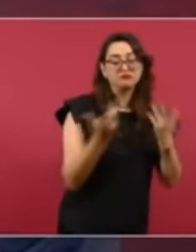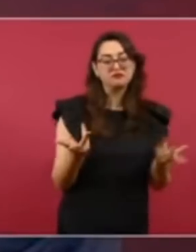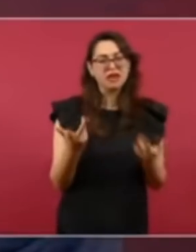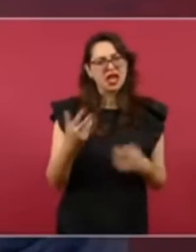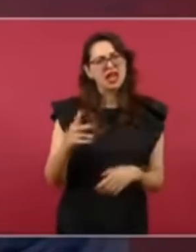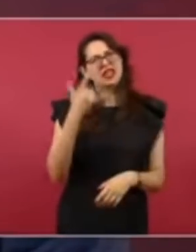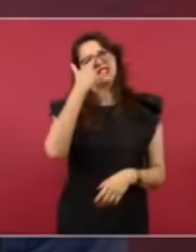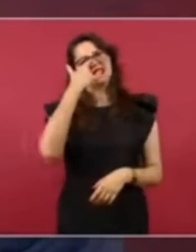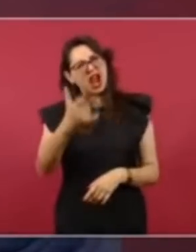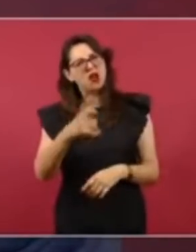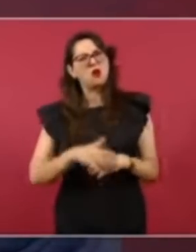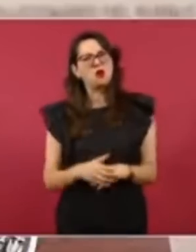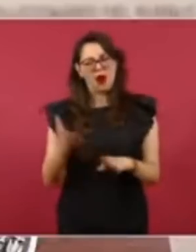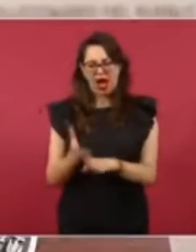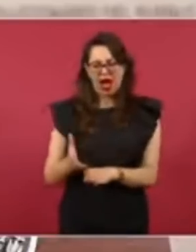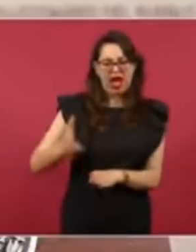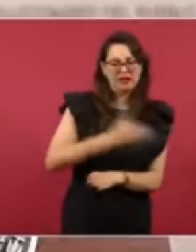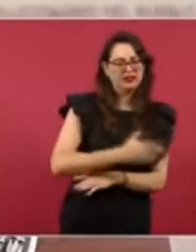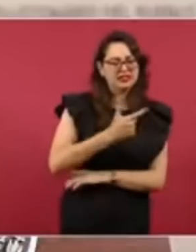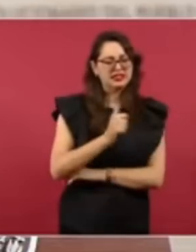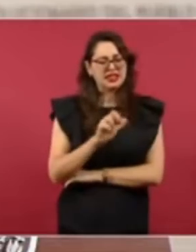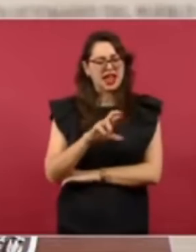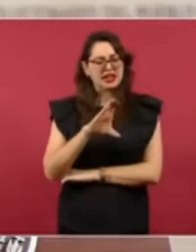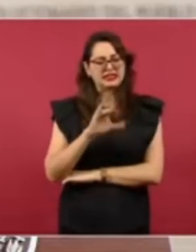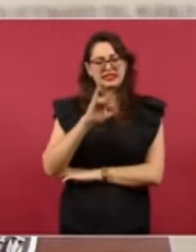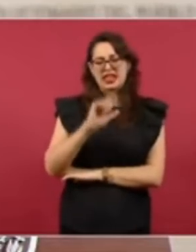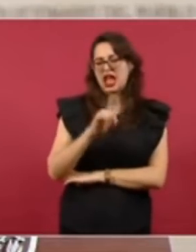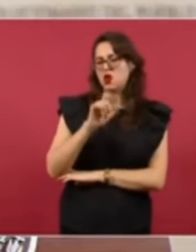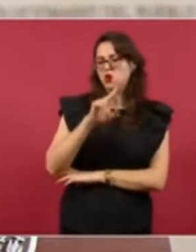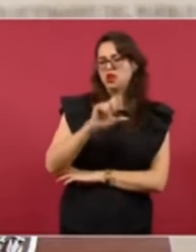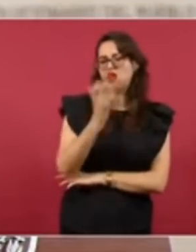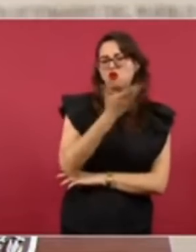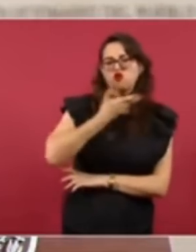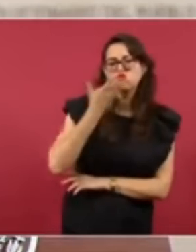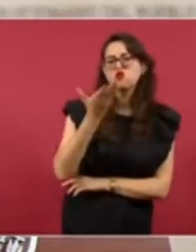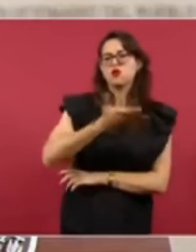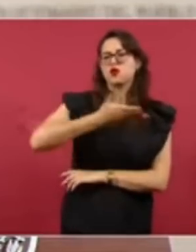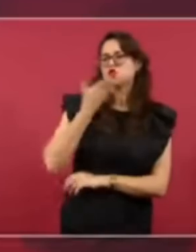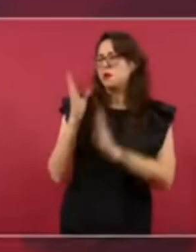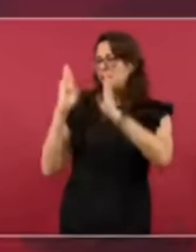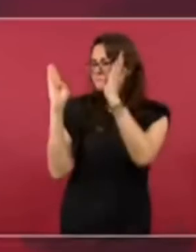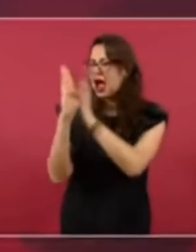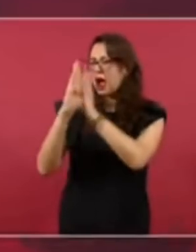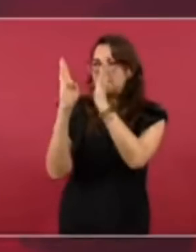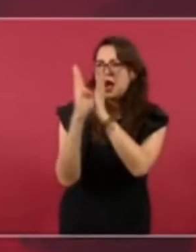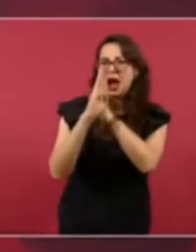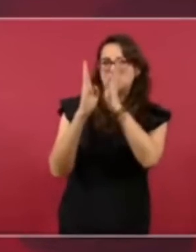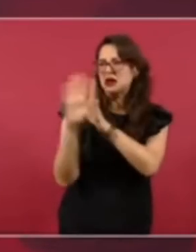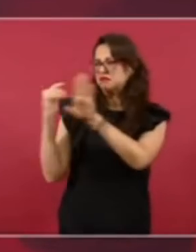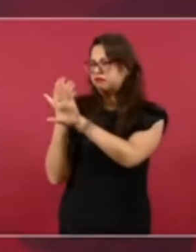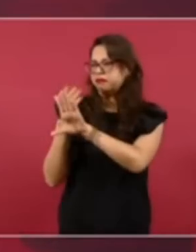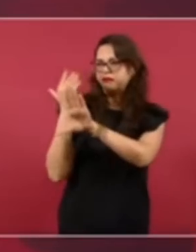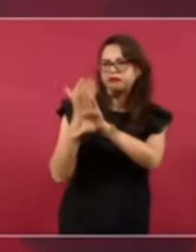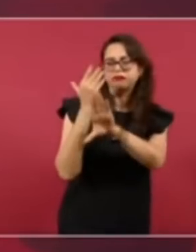no había acción jurídica del Estado mexicano, que no había seguridad